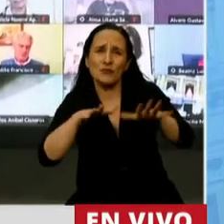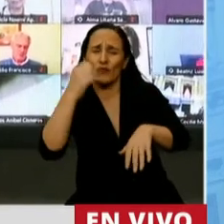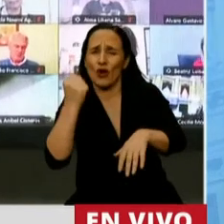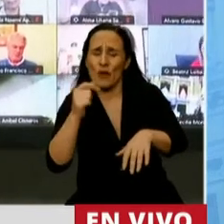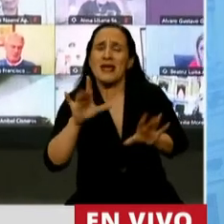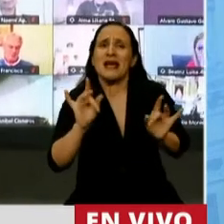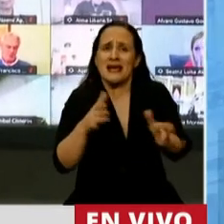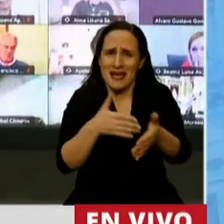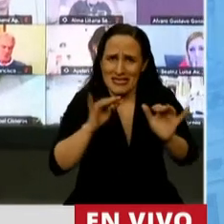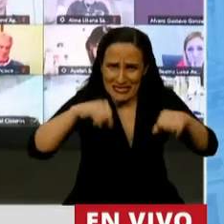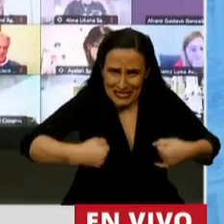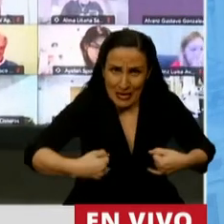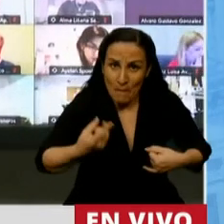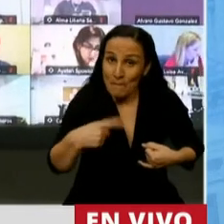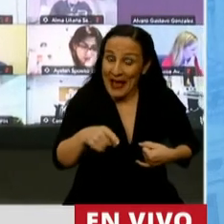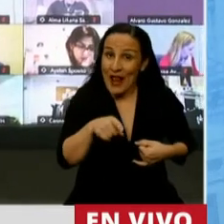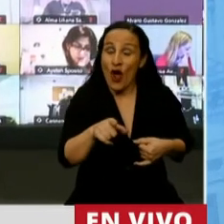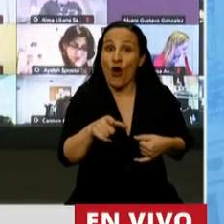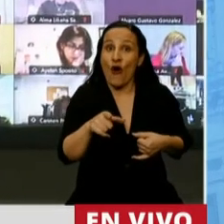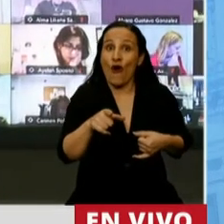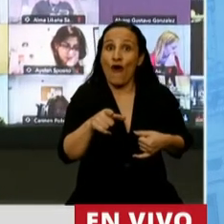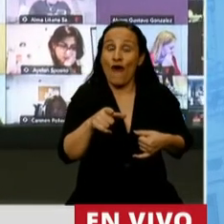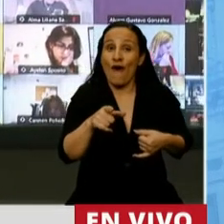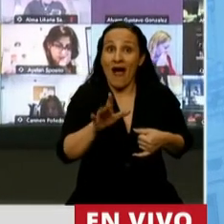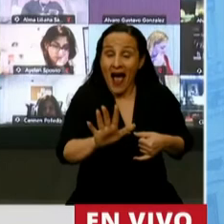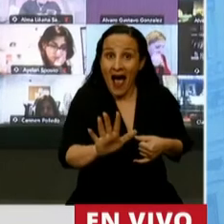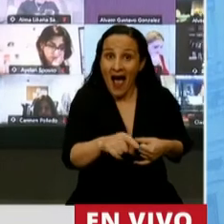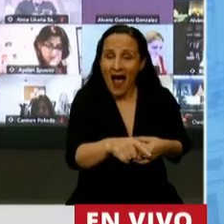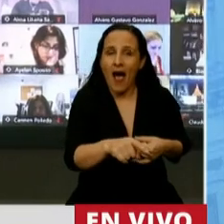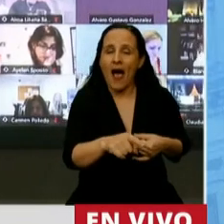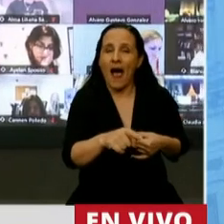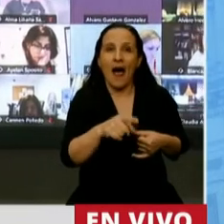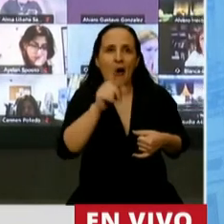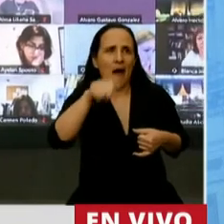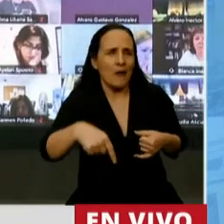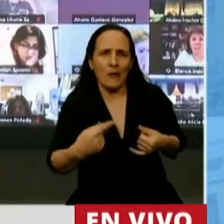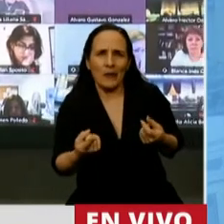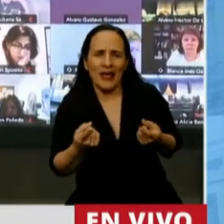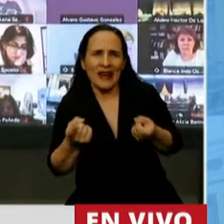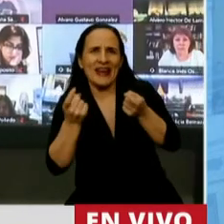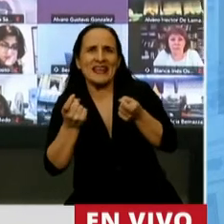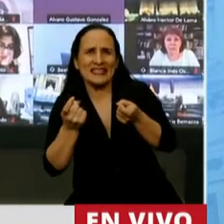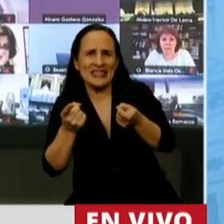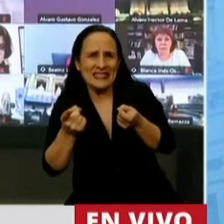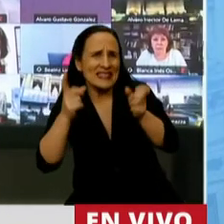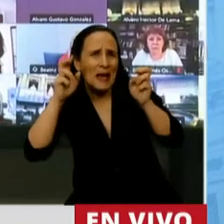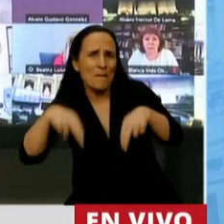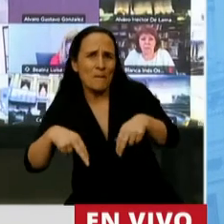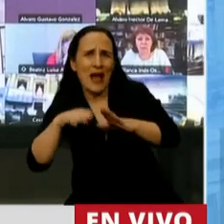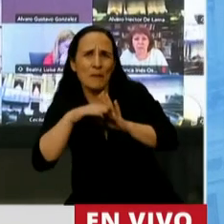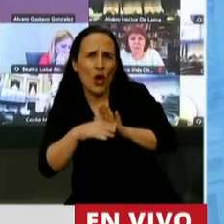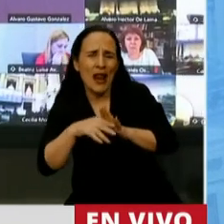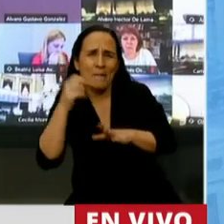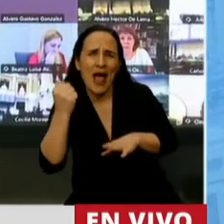Argentina, pero justamente esto potencia la demanda de la necesidad de tener un programa económico